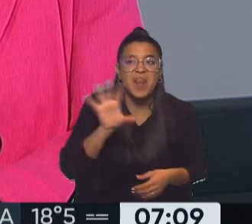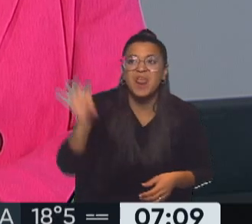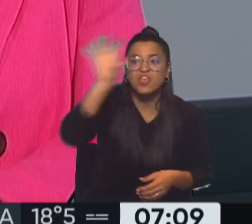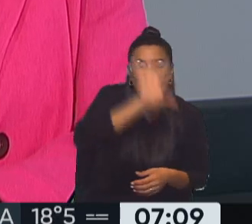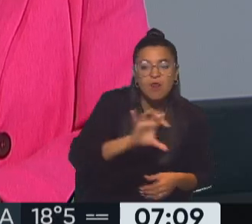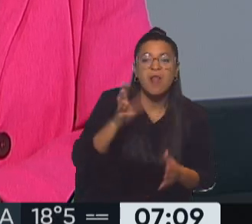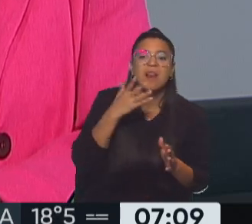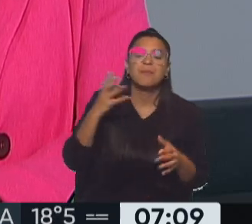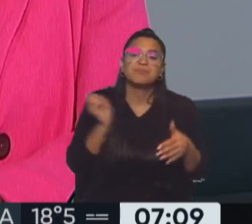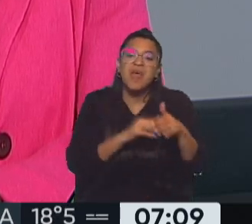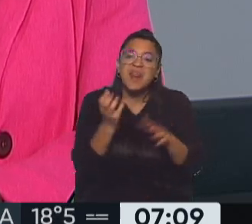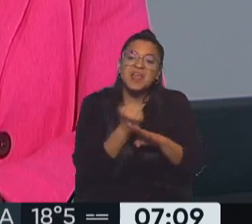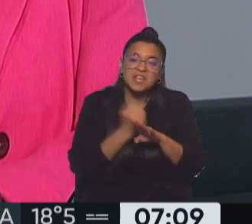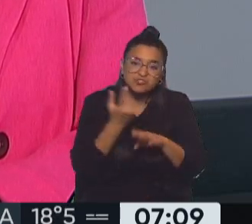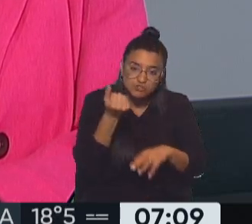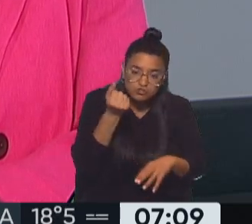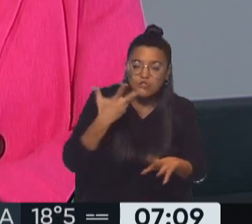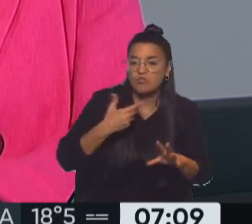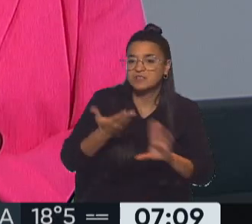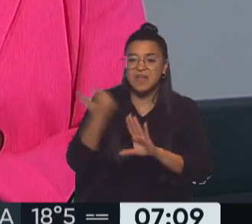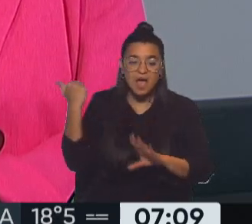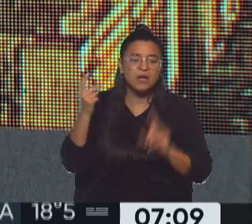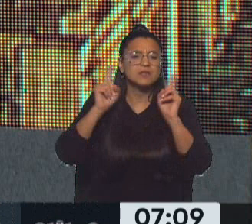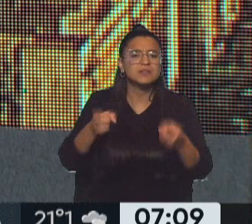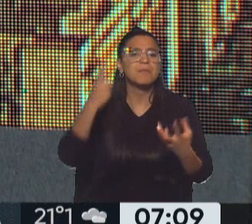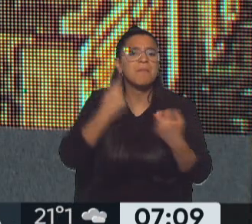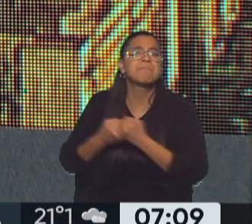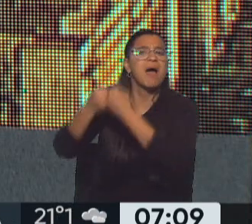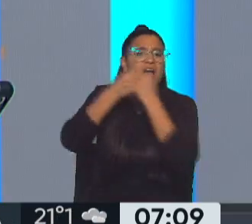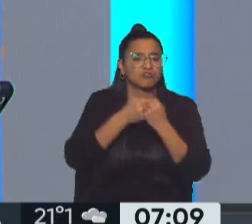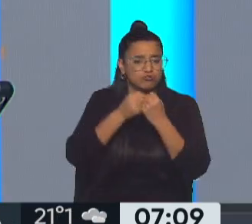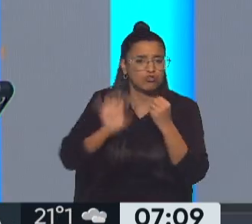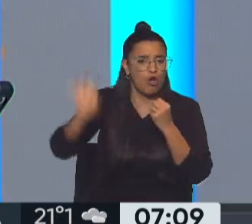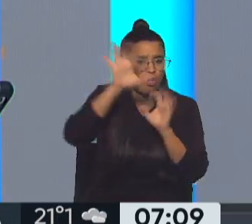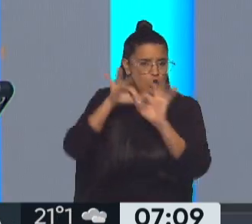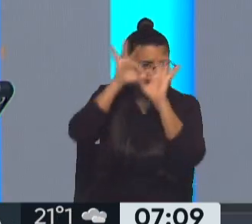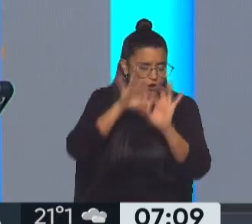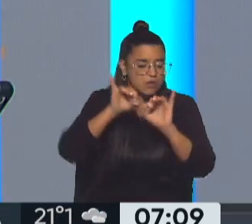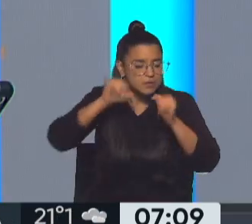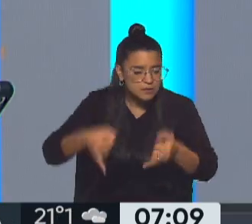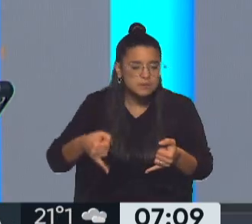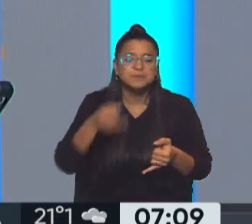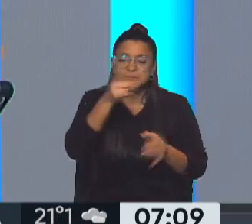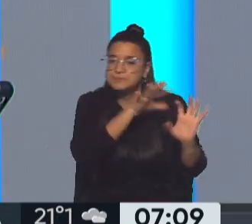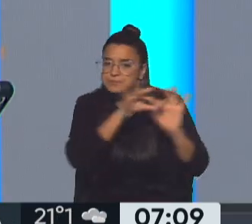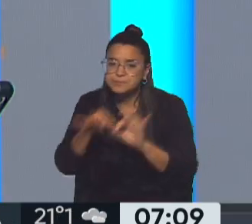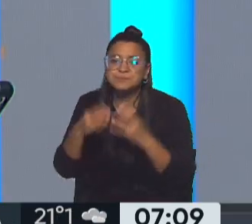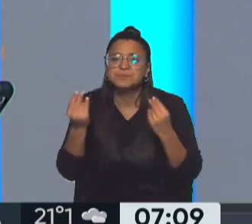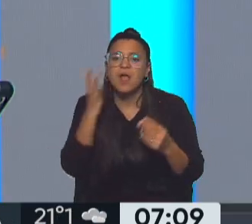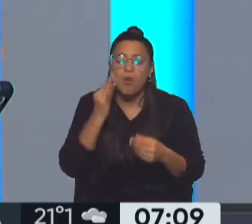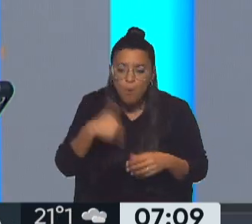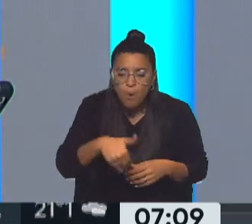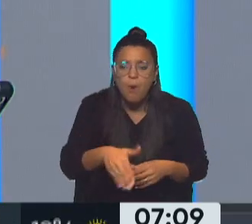las retenciones a las exportaciones de las economías regionales. Habló de pacto federal. Habló de un pacto federal. Esto, bueno, está relacionado con algo que se